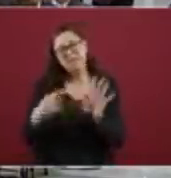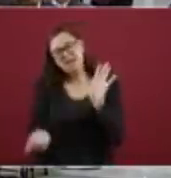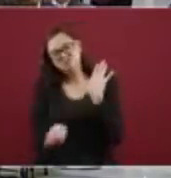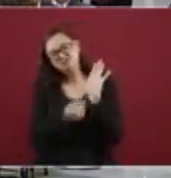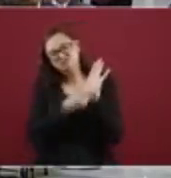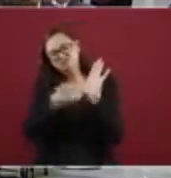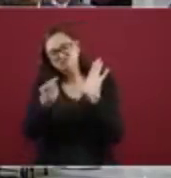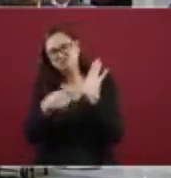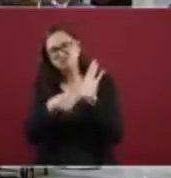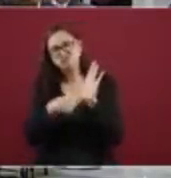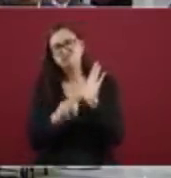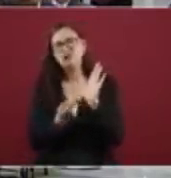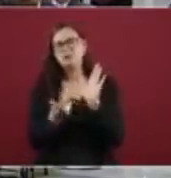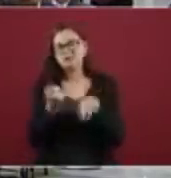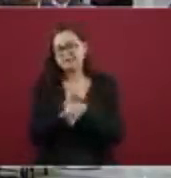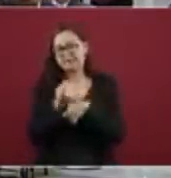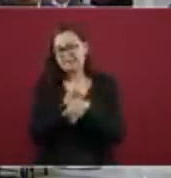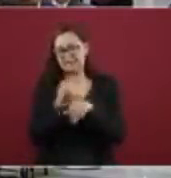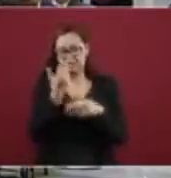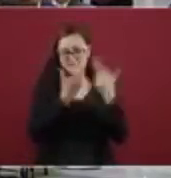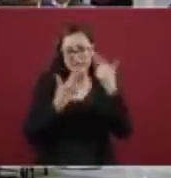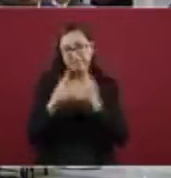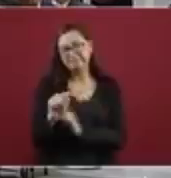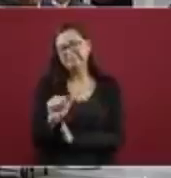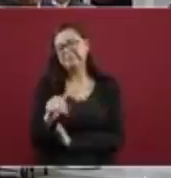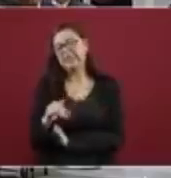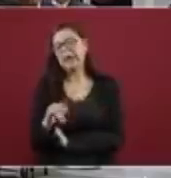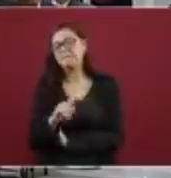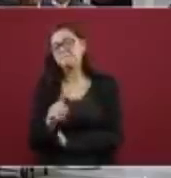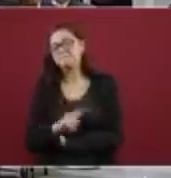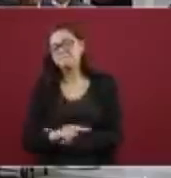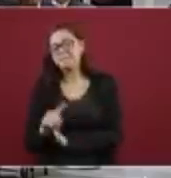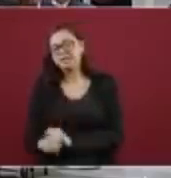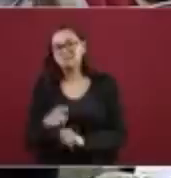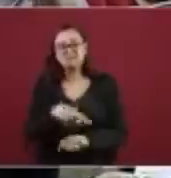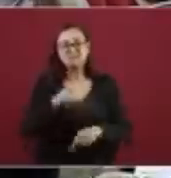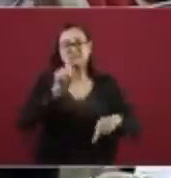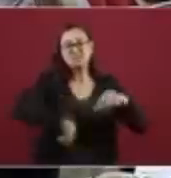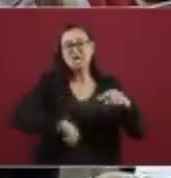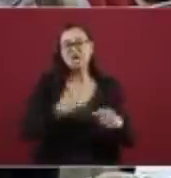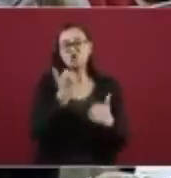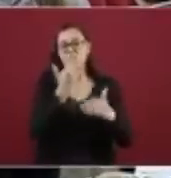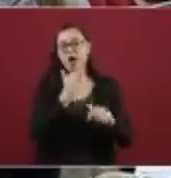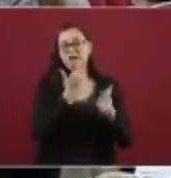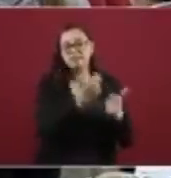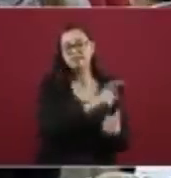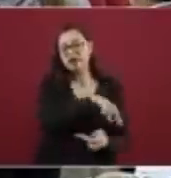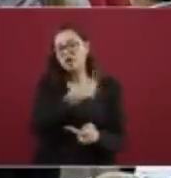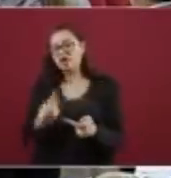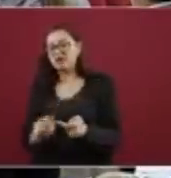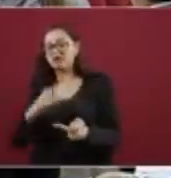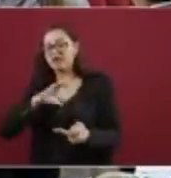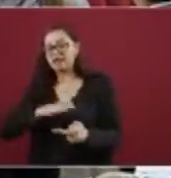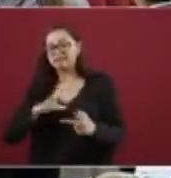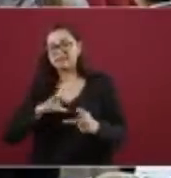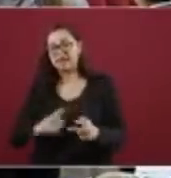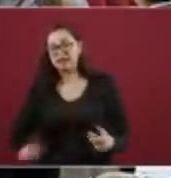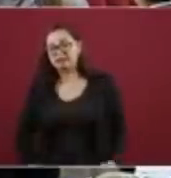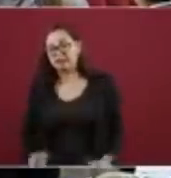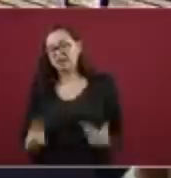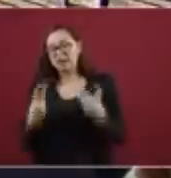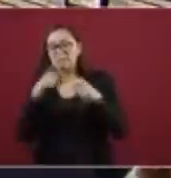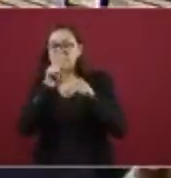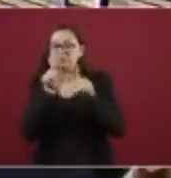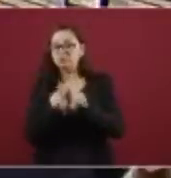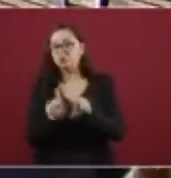temas de austeridad, y también en el Instituto de Cancerología se habla de que no hay suficiente medicamento justo por estos temas